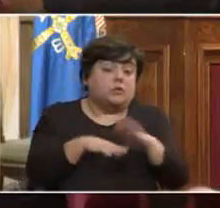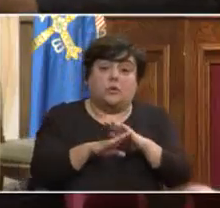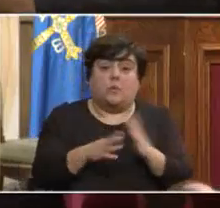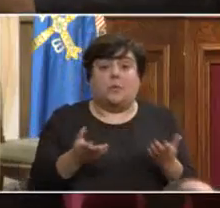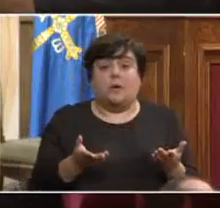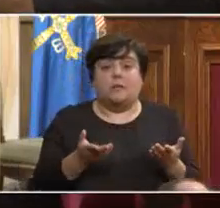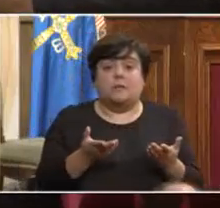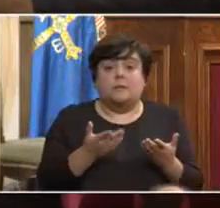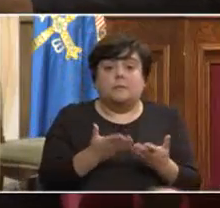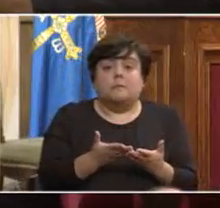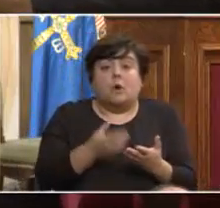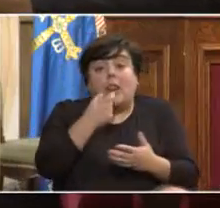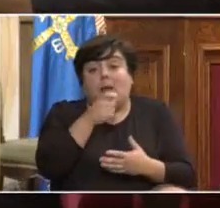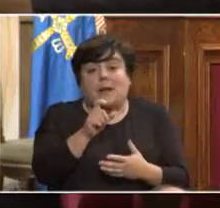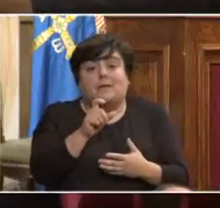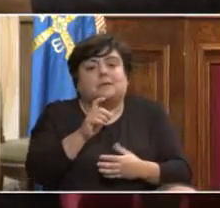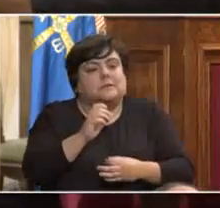La palabra esa sonaba muy fuerte.